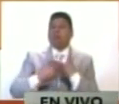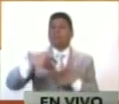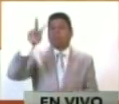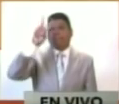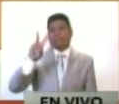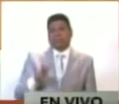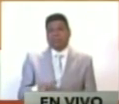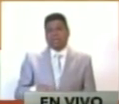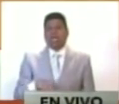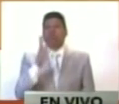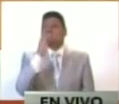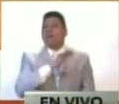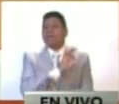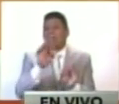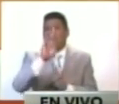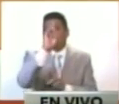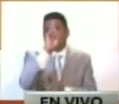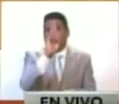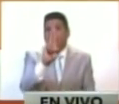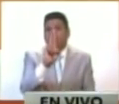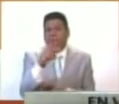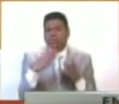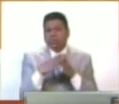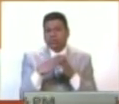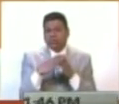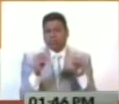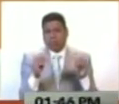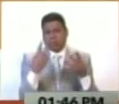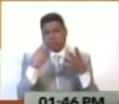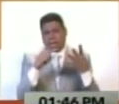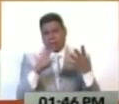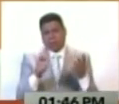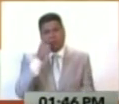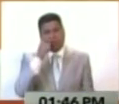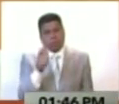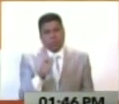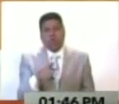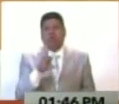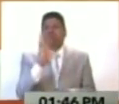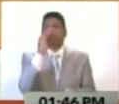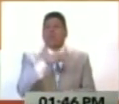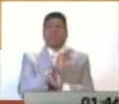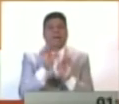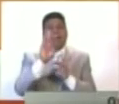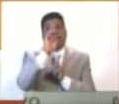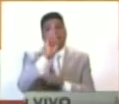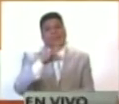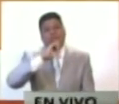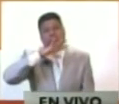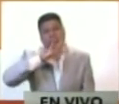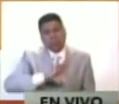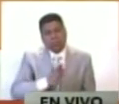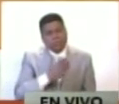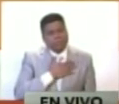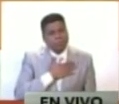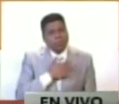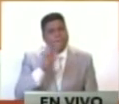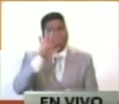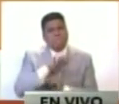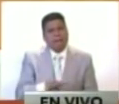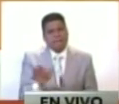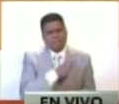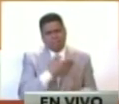que no respeta la identidad de nuestro pueblo, que no respeta nuestro gentilicio, que no respeta nuestra historia, que pisotea